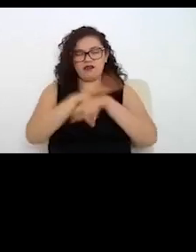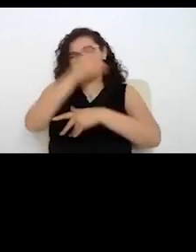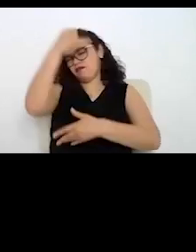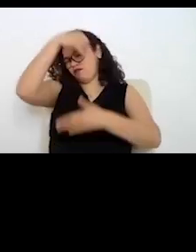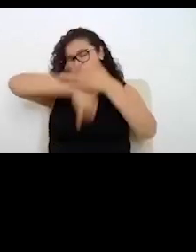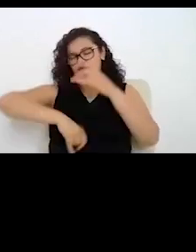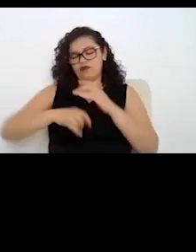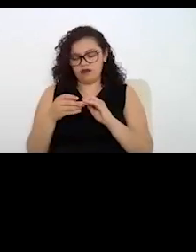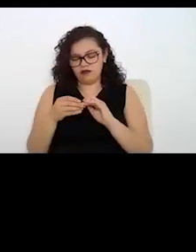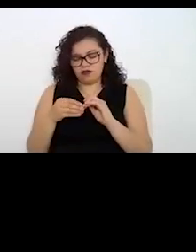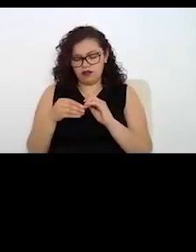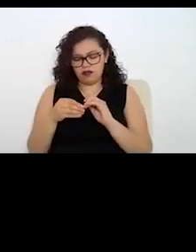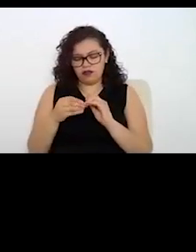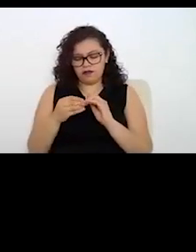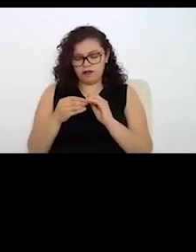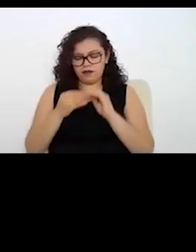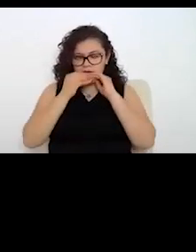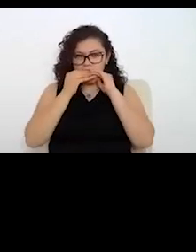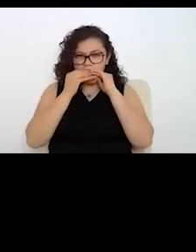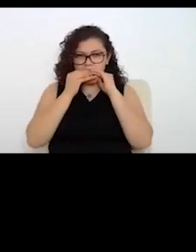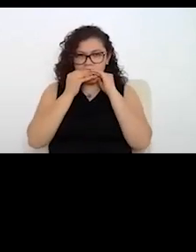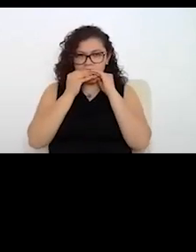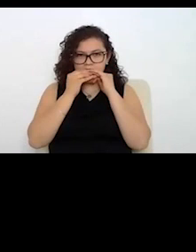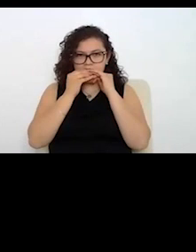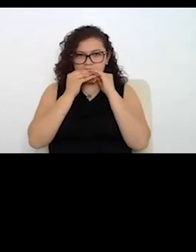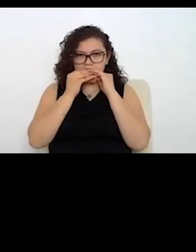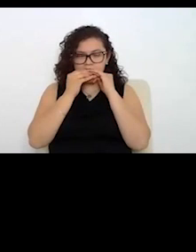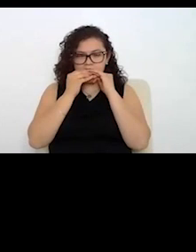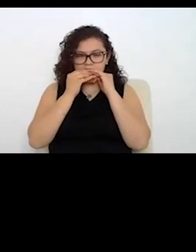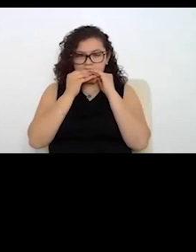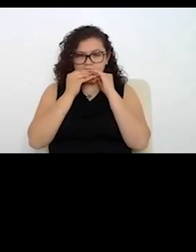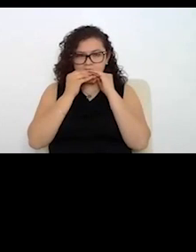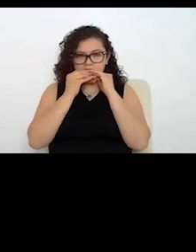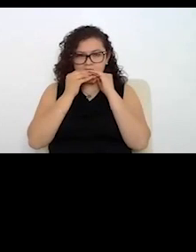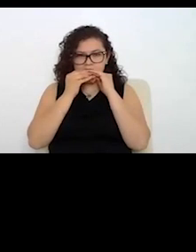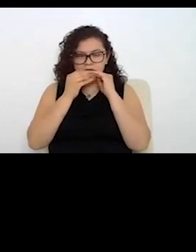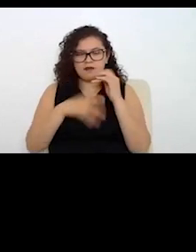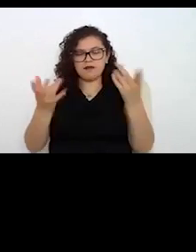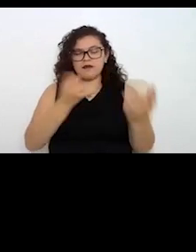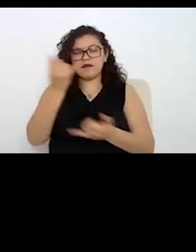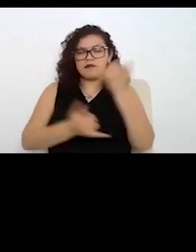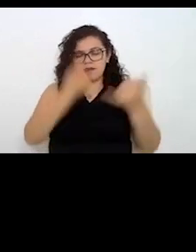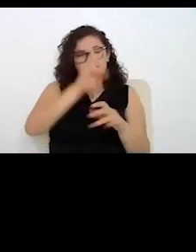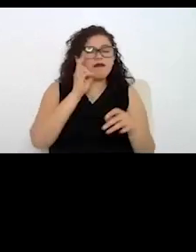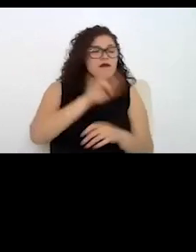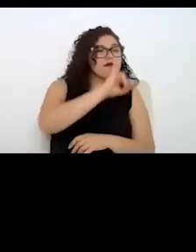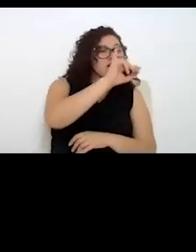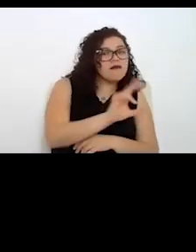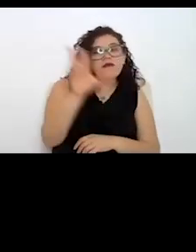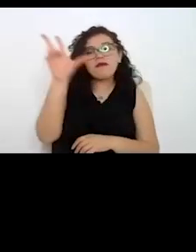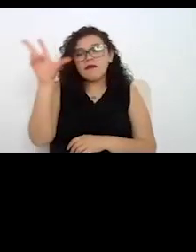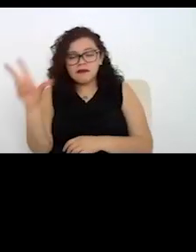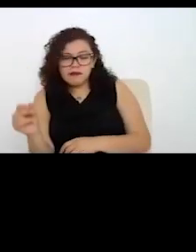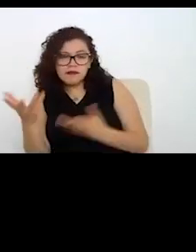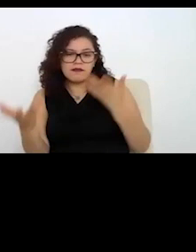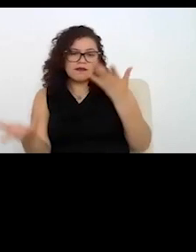porque hay que como jugarle a cada una de las líneas del hecho para saber si si cabe dentro o fuera de lo